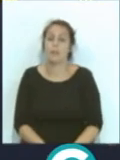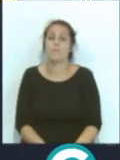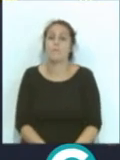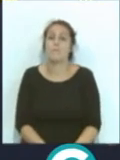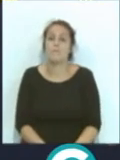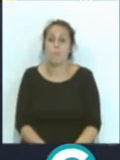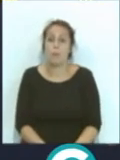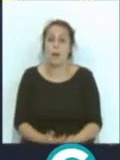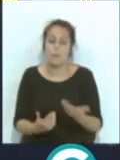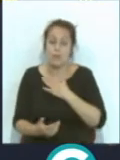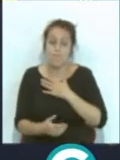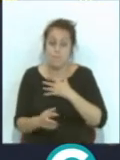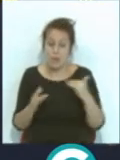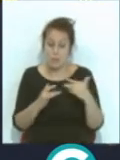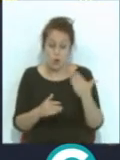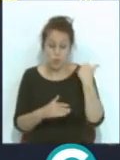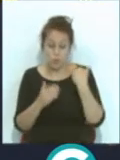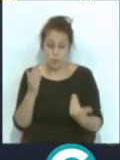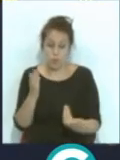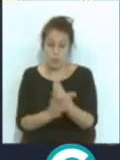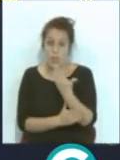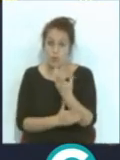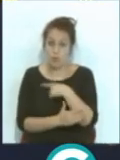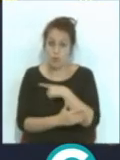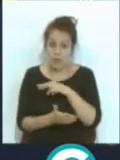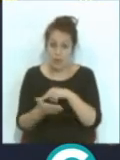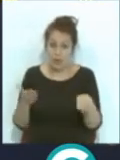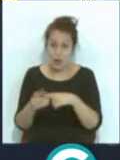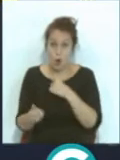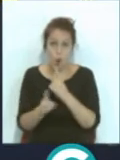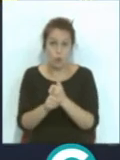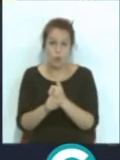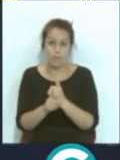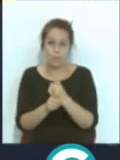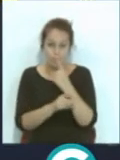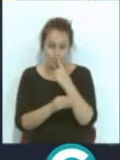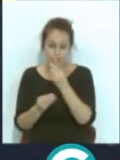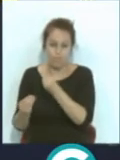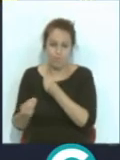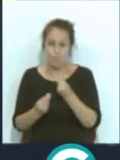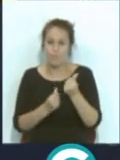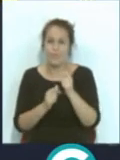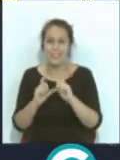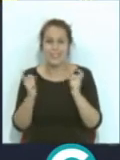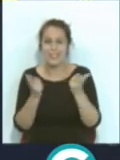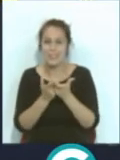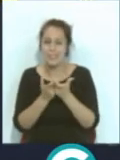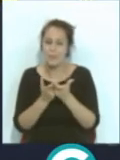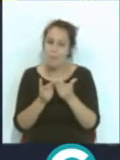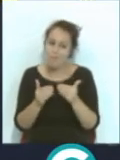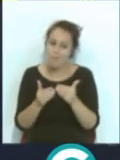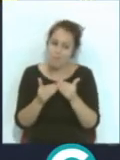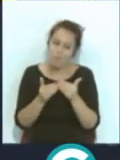conseguimos. A mí el partido del otro día que hicimos contra el Celta me da la sensación de que el equipo está muy metido, porque hacer